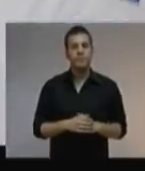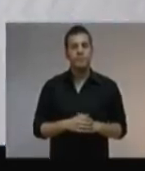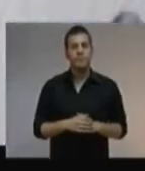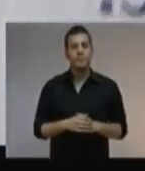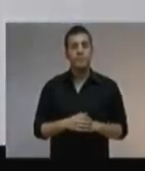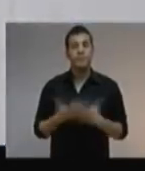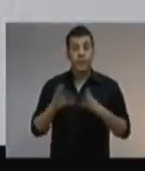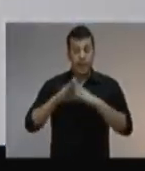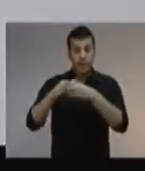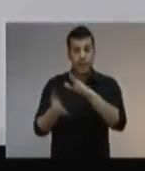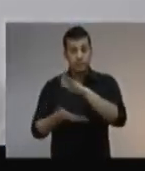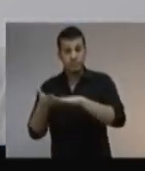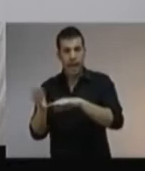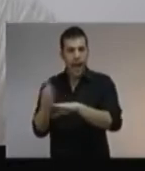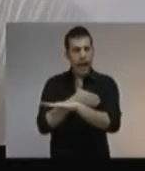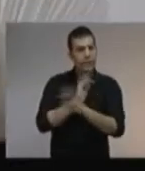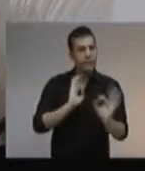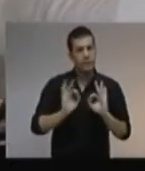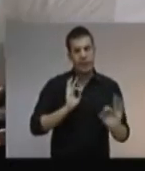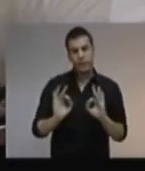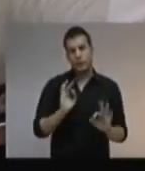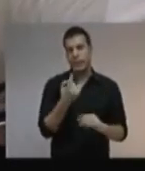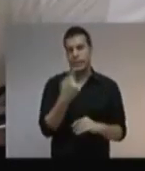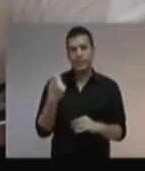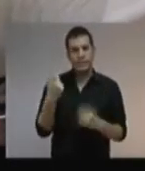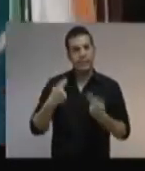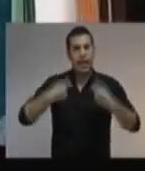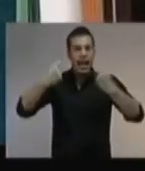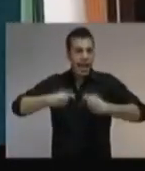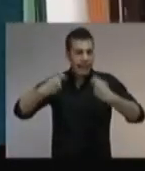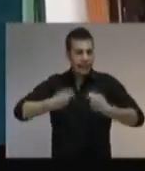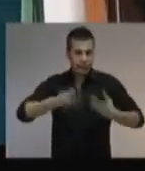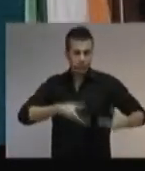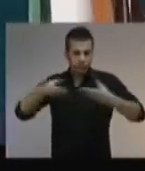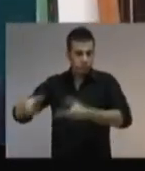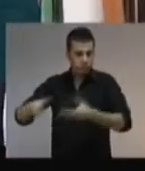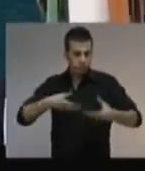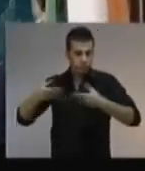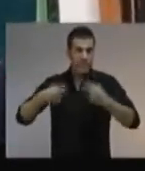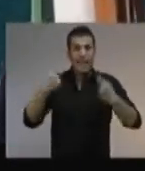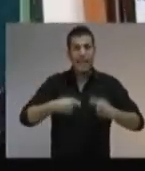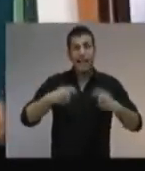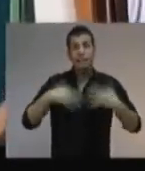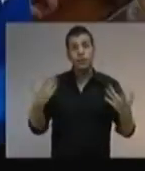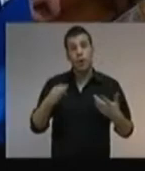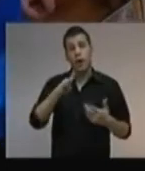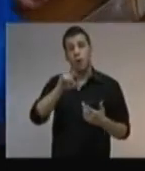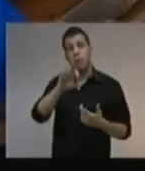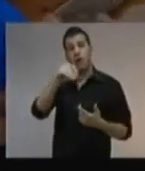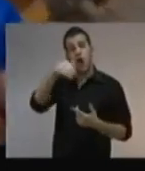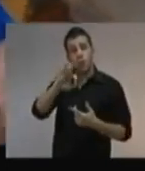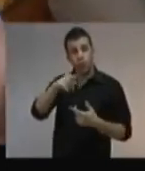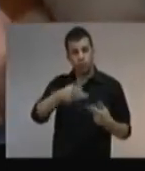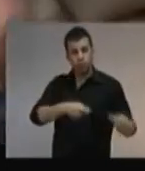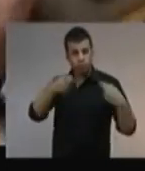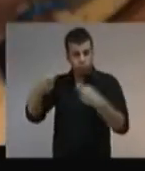La preparación antes de salir a la mar es exhaustiva. Requiere de una serie de lastres para dominar el barco. El lastre fijo son lingotes de